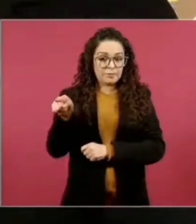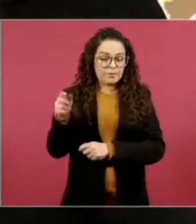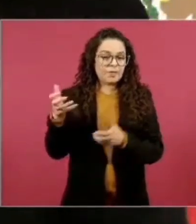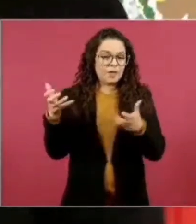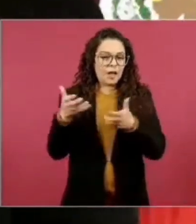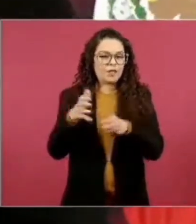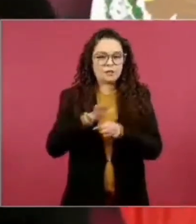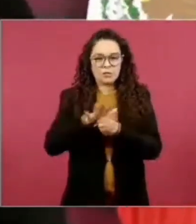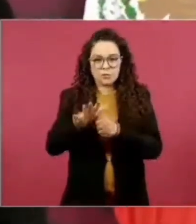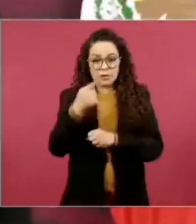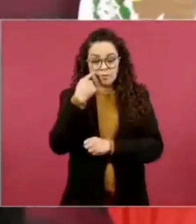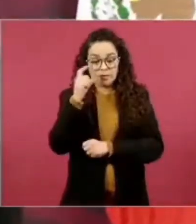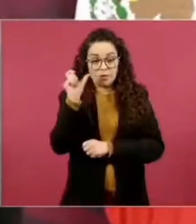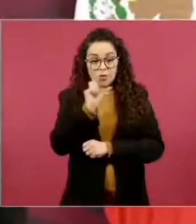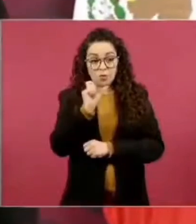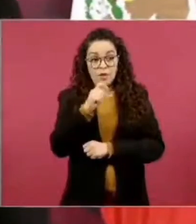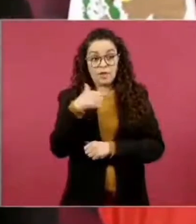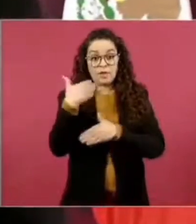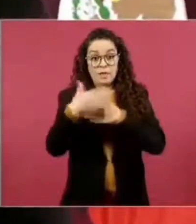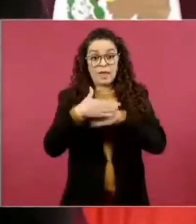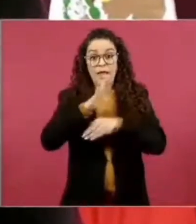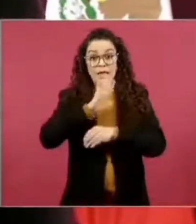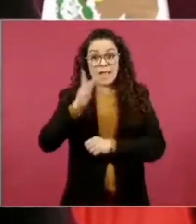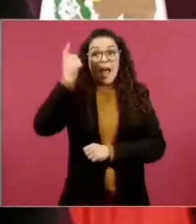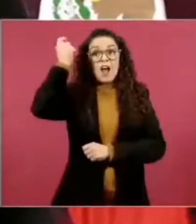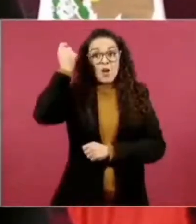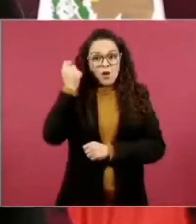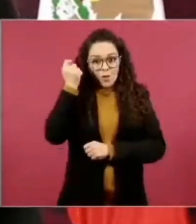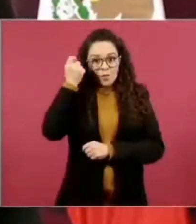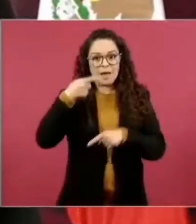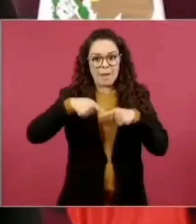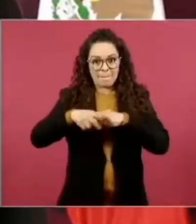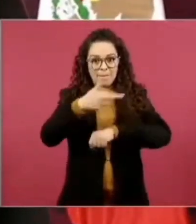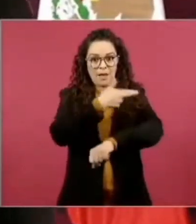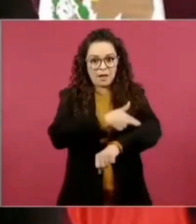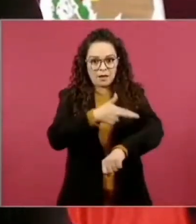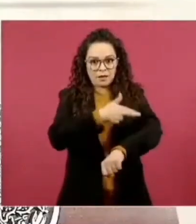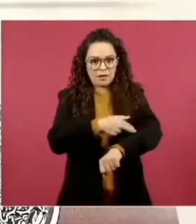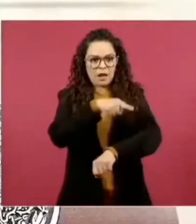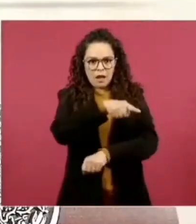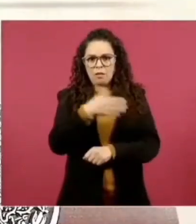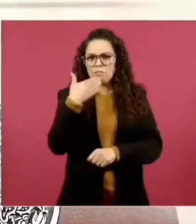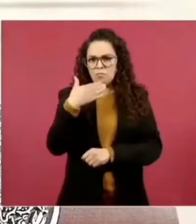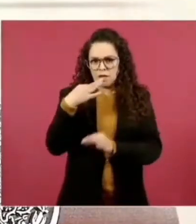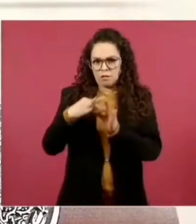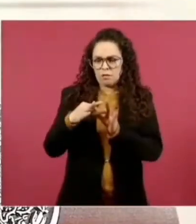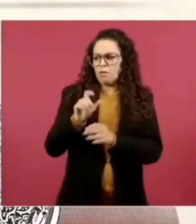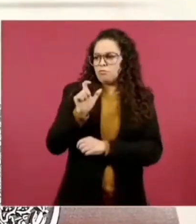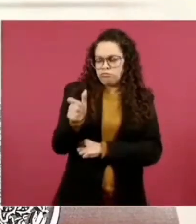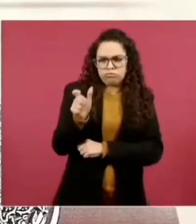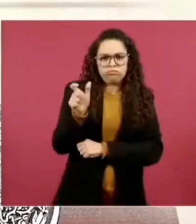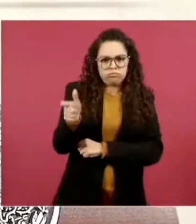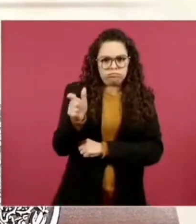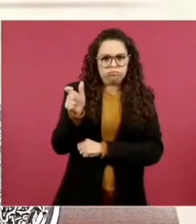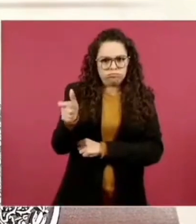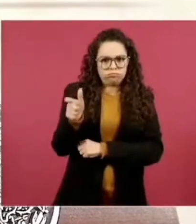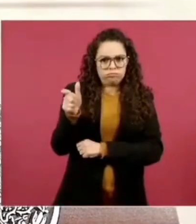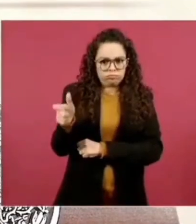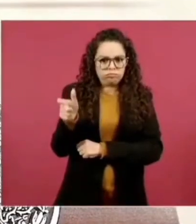jubilación, a pesar de lo que están aportando actualmente,